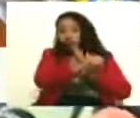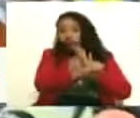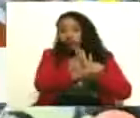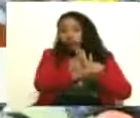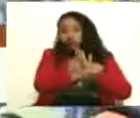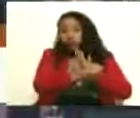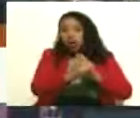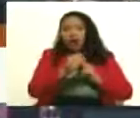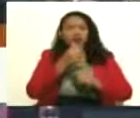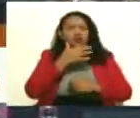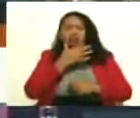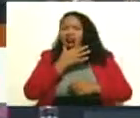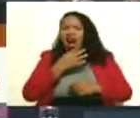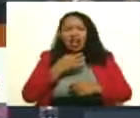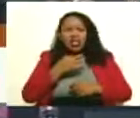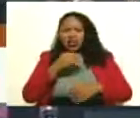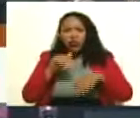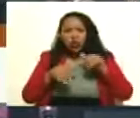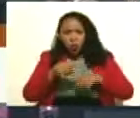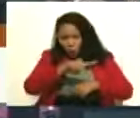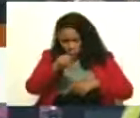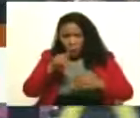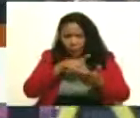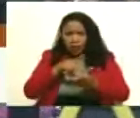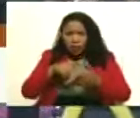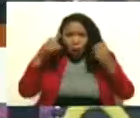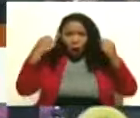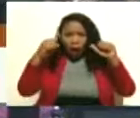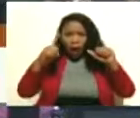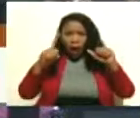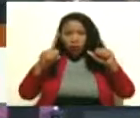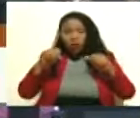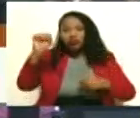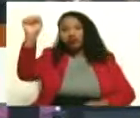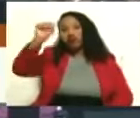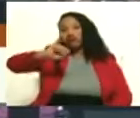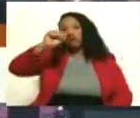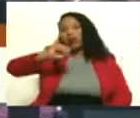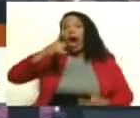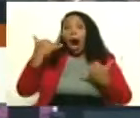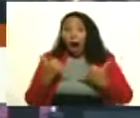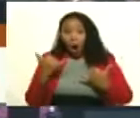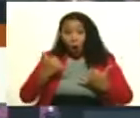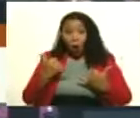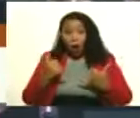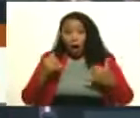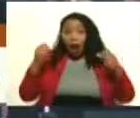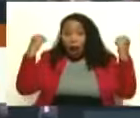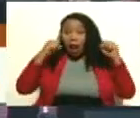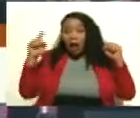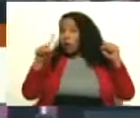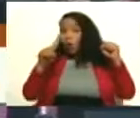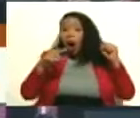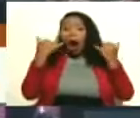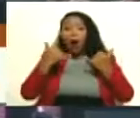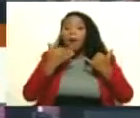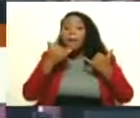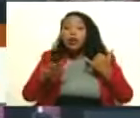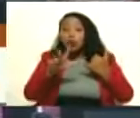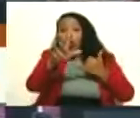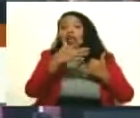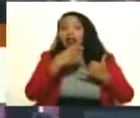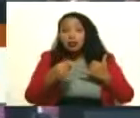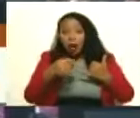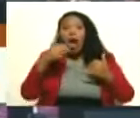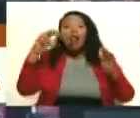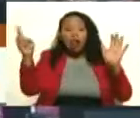votar. ¿Ustedes participaron en el simulacro? Bueno, ahora no es un simulacro, ahora es de verdad. Ahora es de verdad,